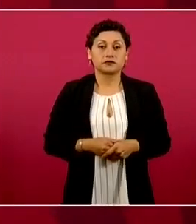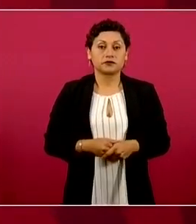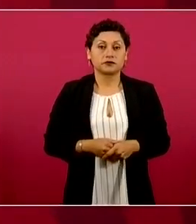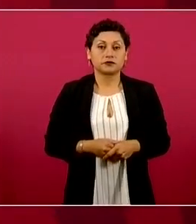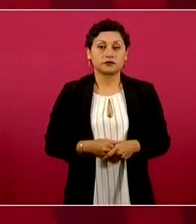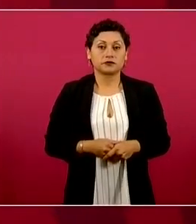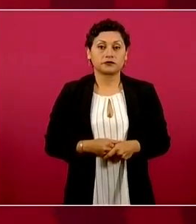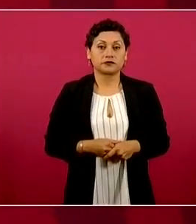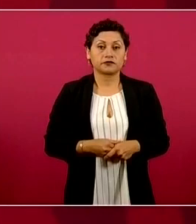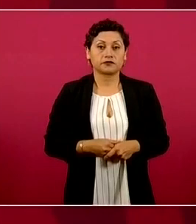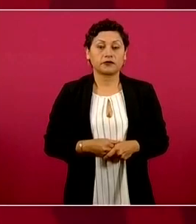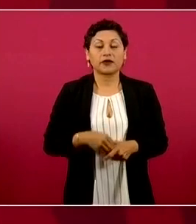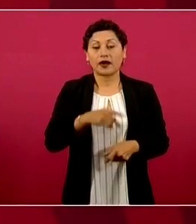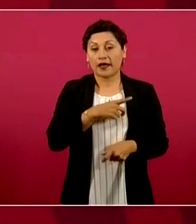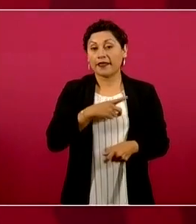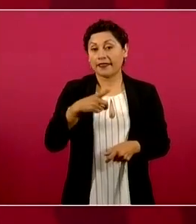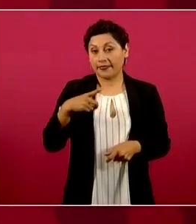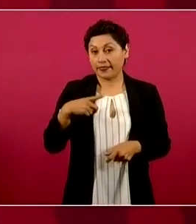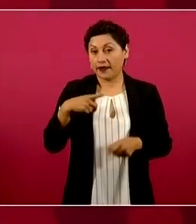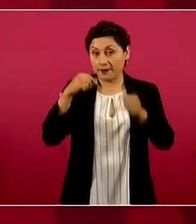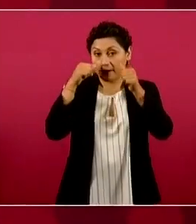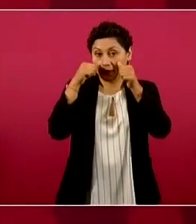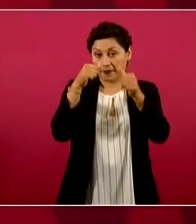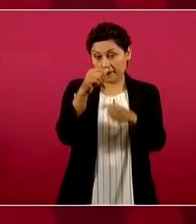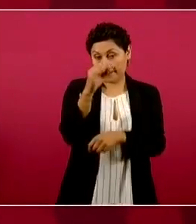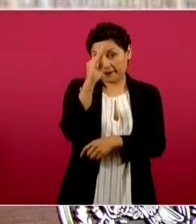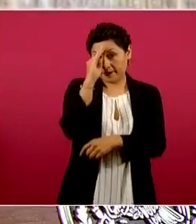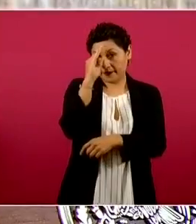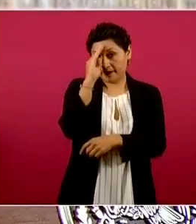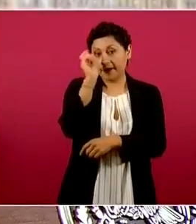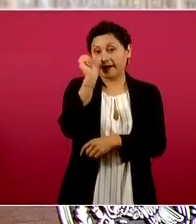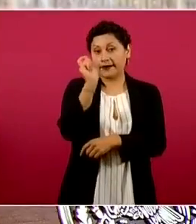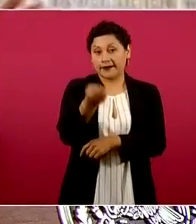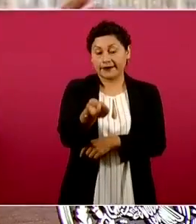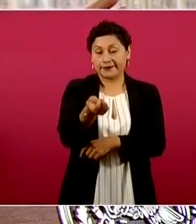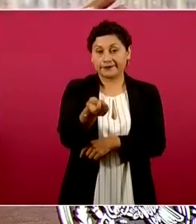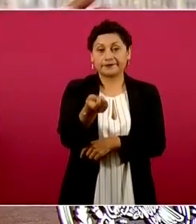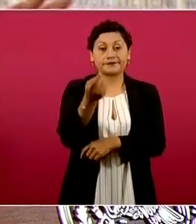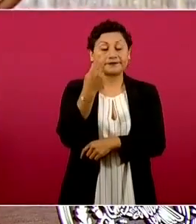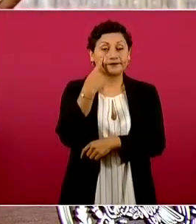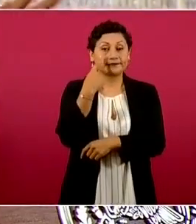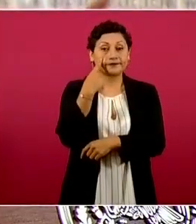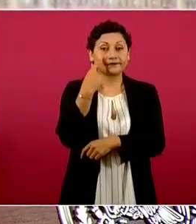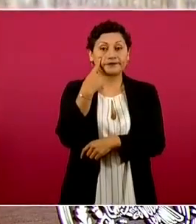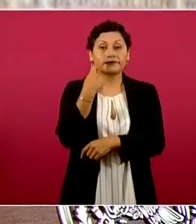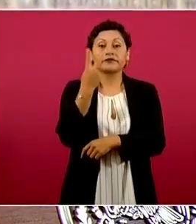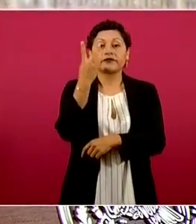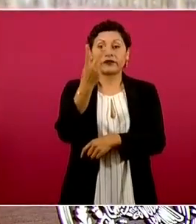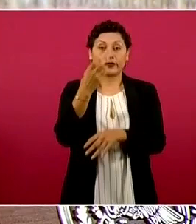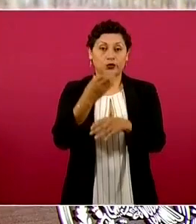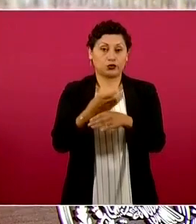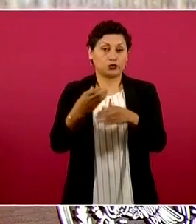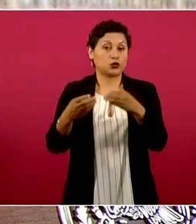tenerse en cuenta que son 2 y acciones